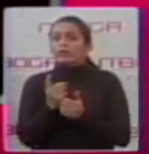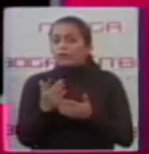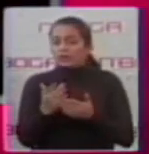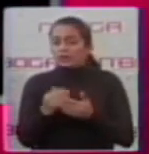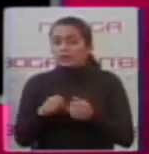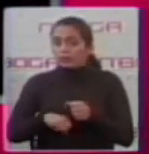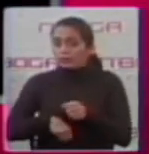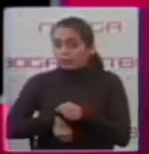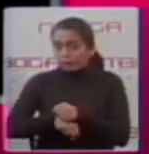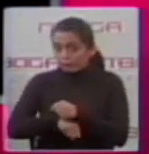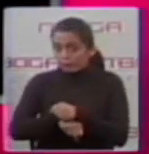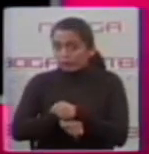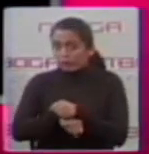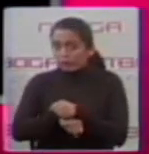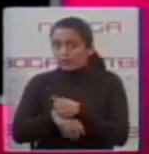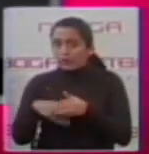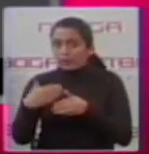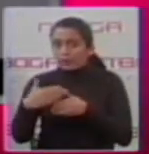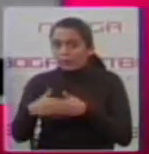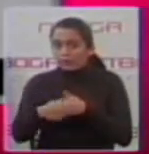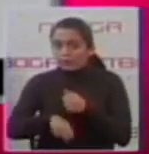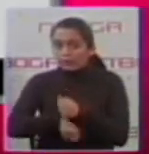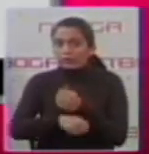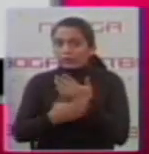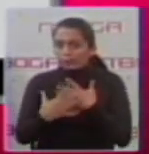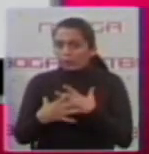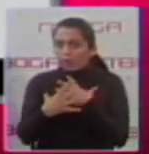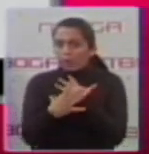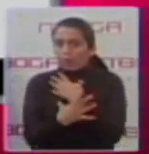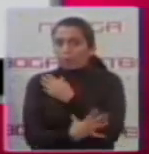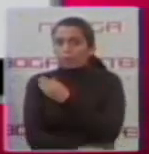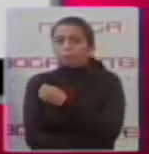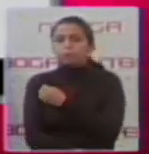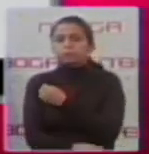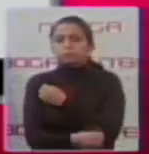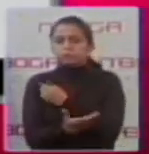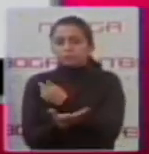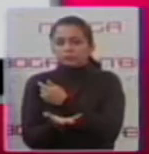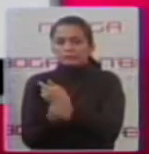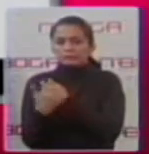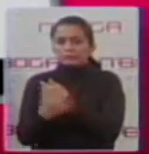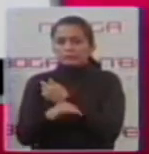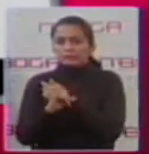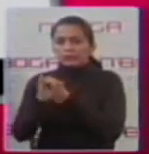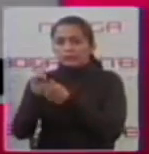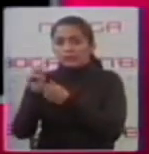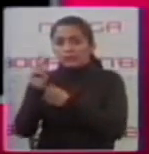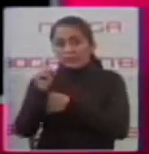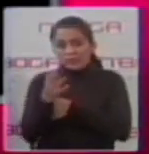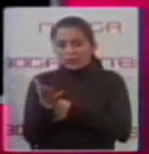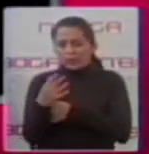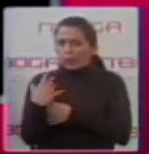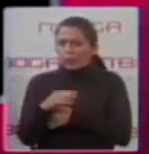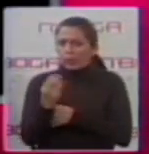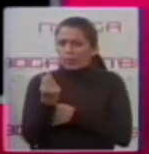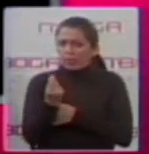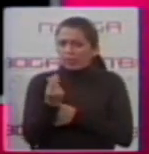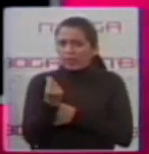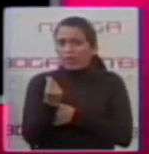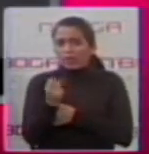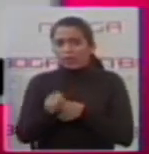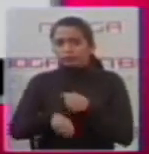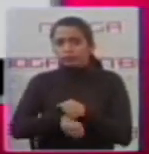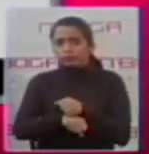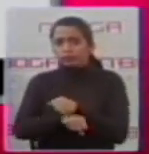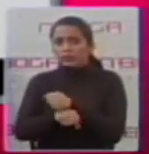fútbol estuvieron en la pobreza, en la indigencia. Iván Zamorano, entiendo que ganó mucho dinero, delantero del Real